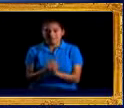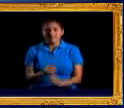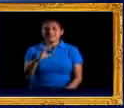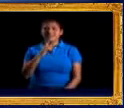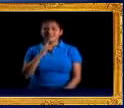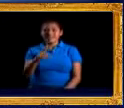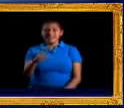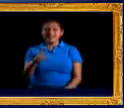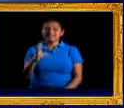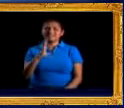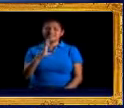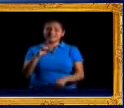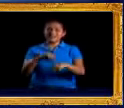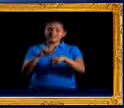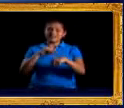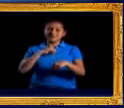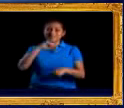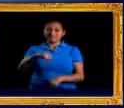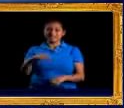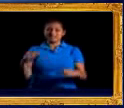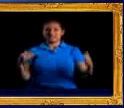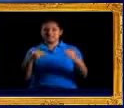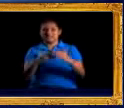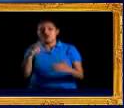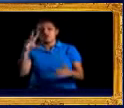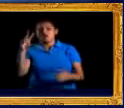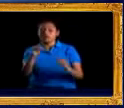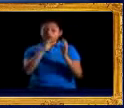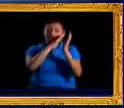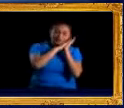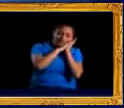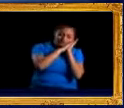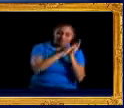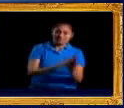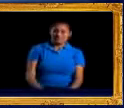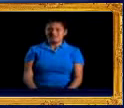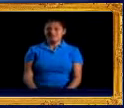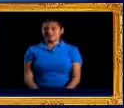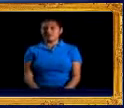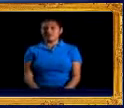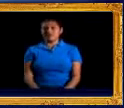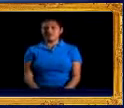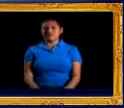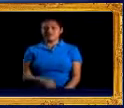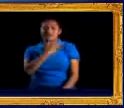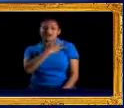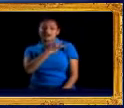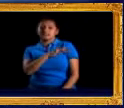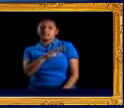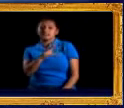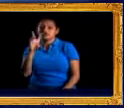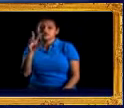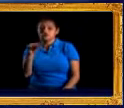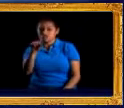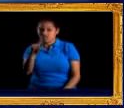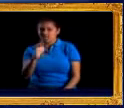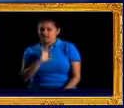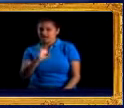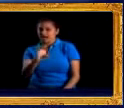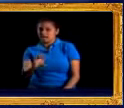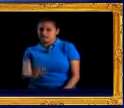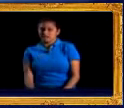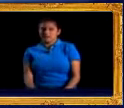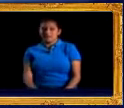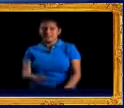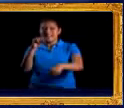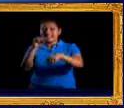cerca. Dígaselo, el tiempo está cerca. No te duermas, no te duermas. Que las riquezas no te engañen. Que las riquezas no te engañen.